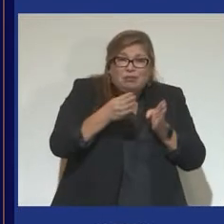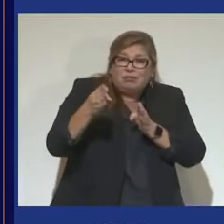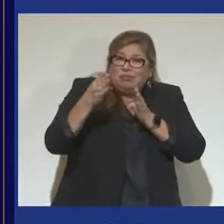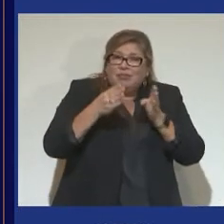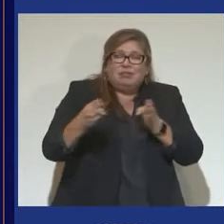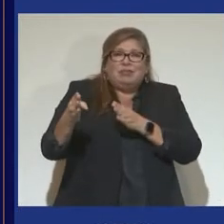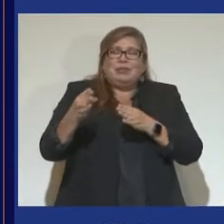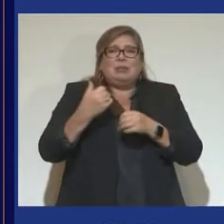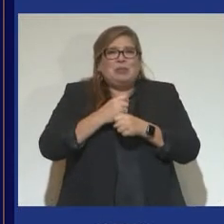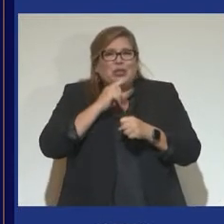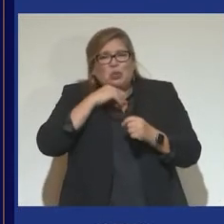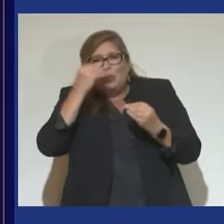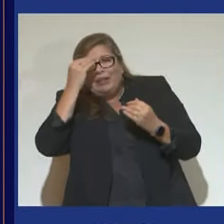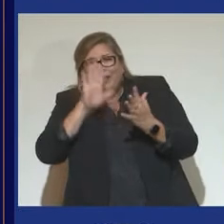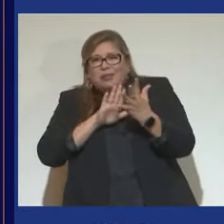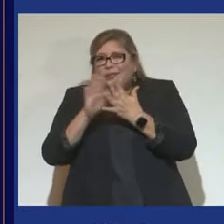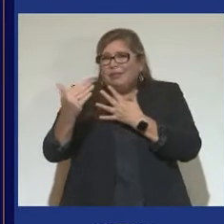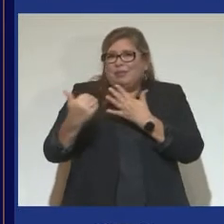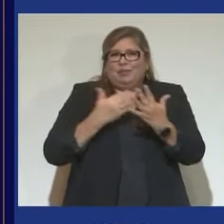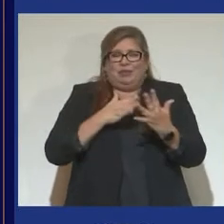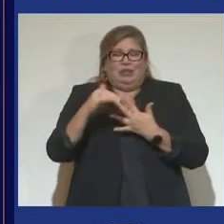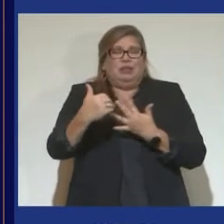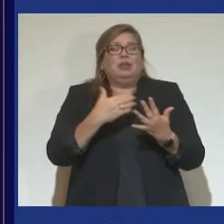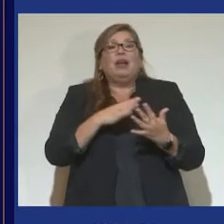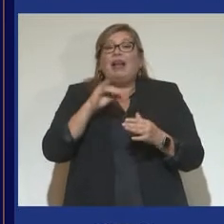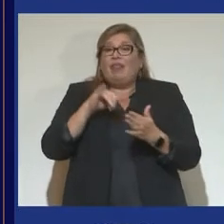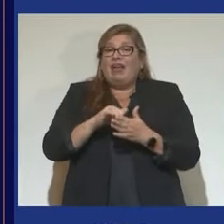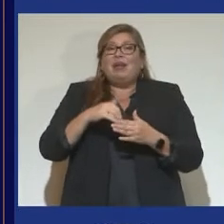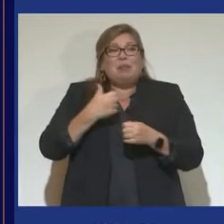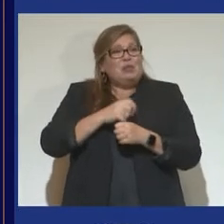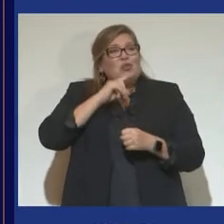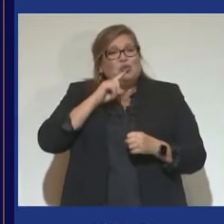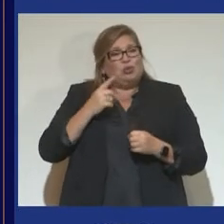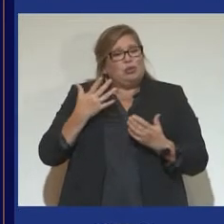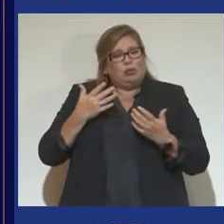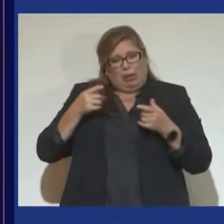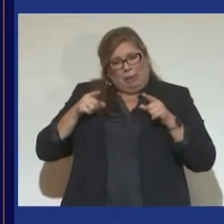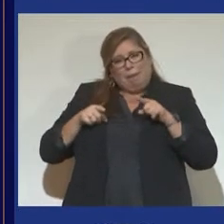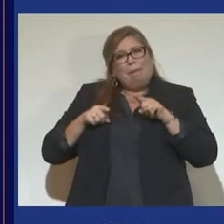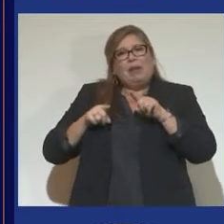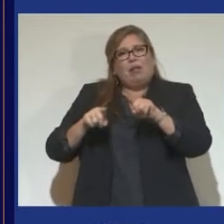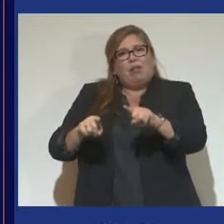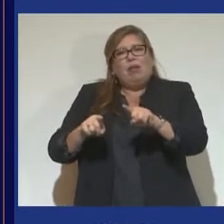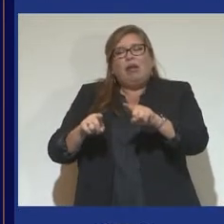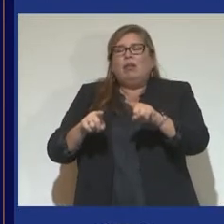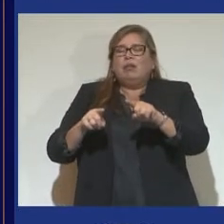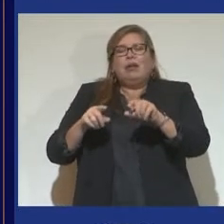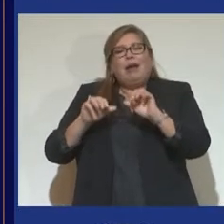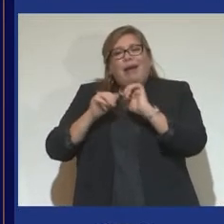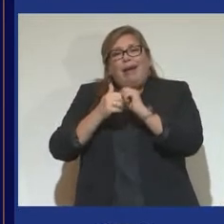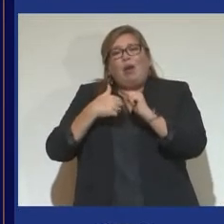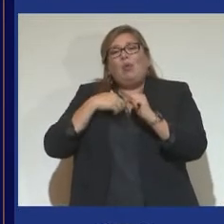estratégicos y pensemos bien en cuanto a cómo tengamos una estrategia paralela para resolver